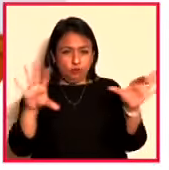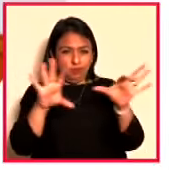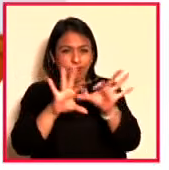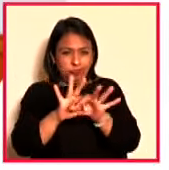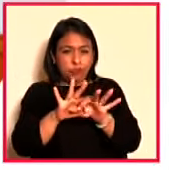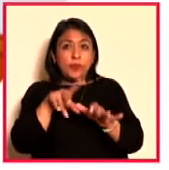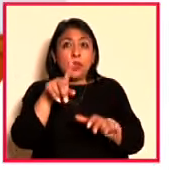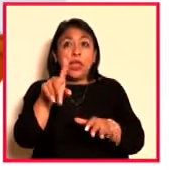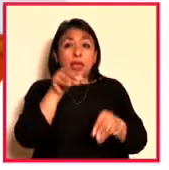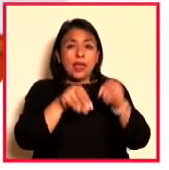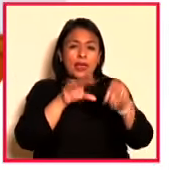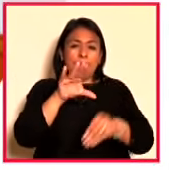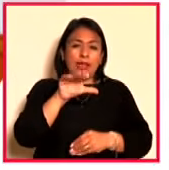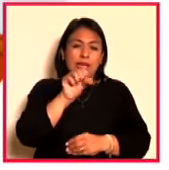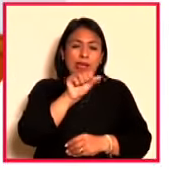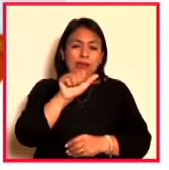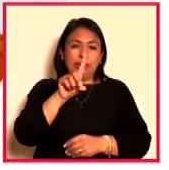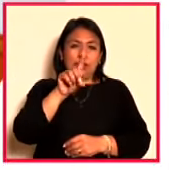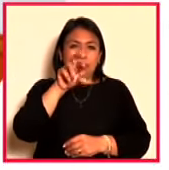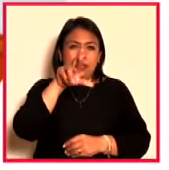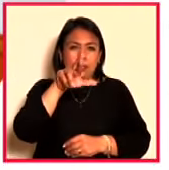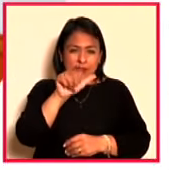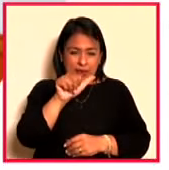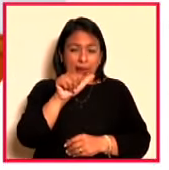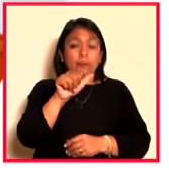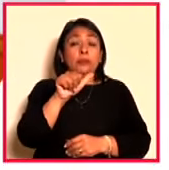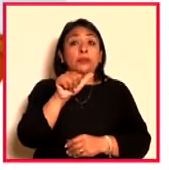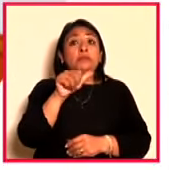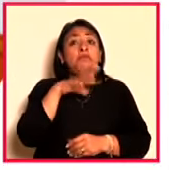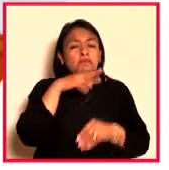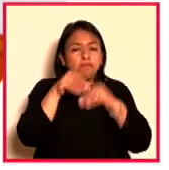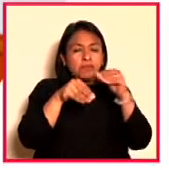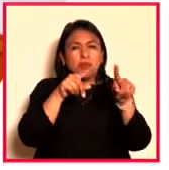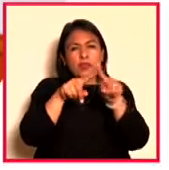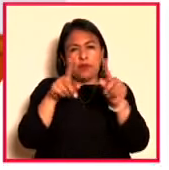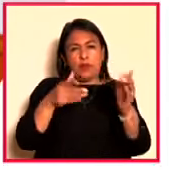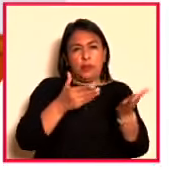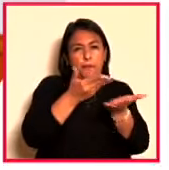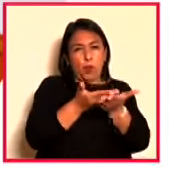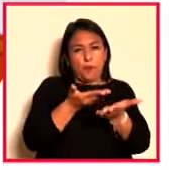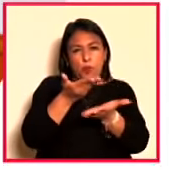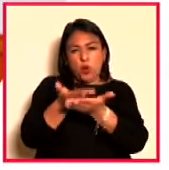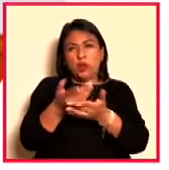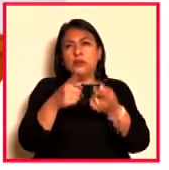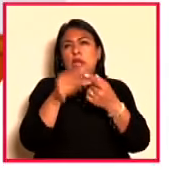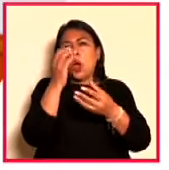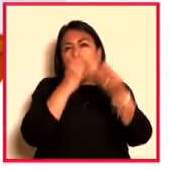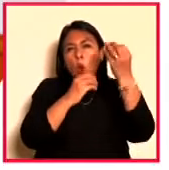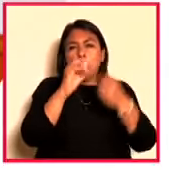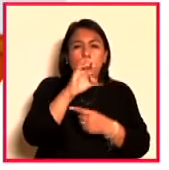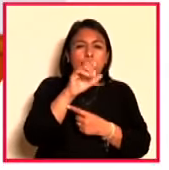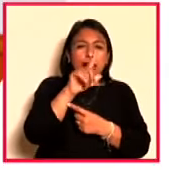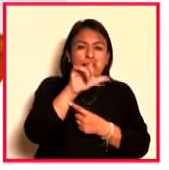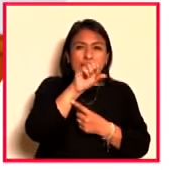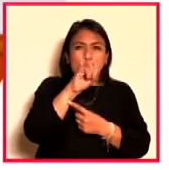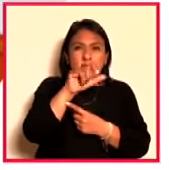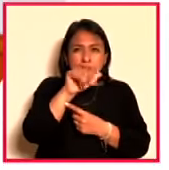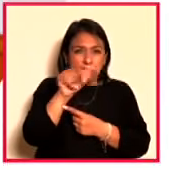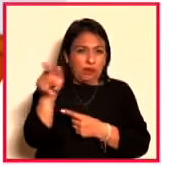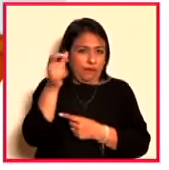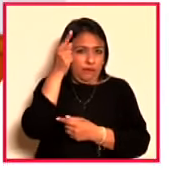ensamble Cassandra Maledictio ha logrado montar diferentes propuestas que van desde obras clásicas de su propia